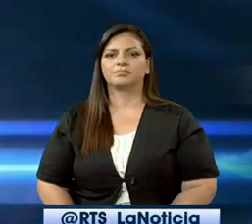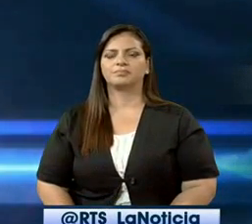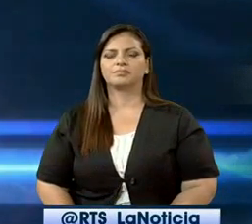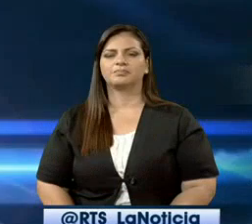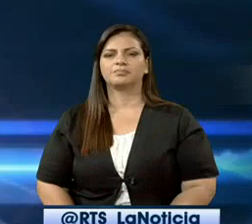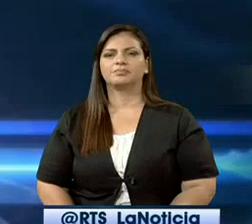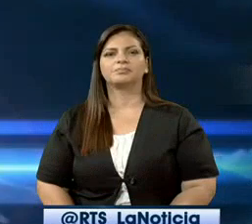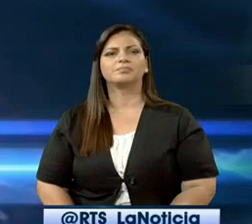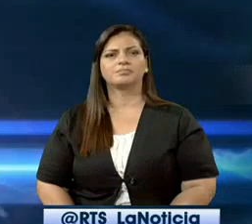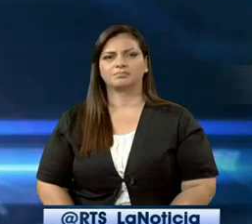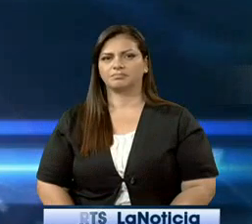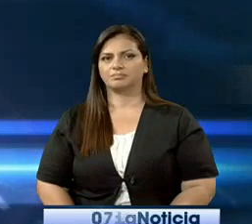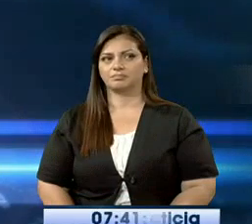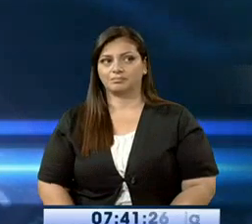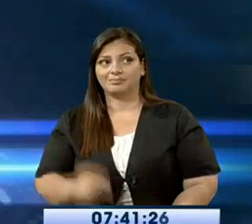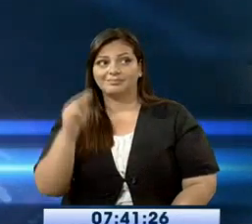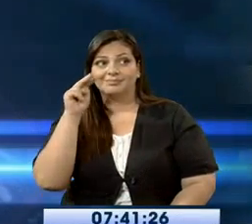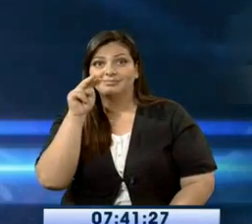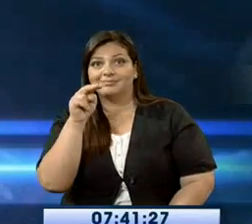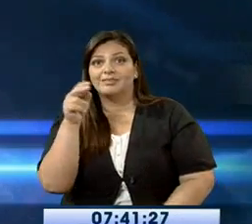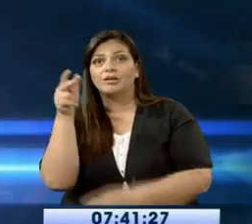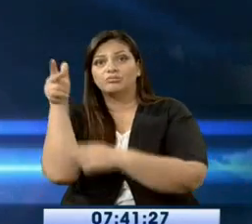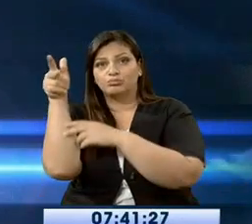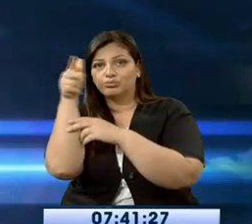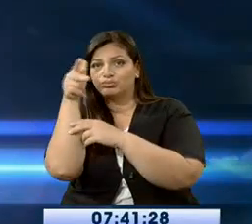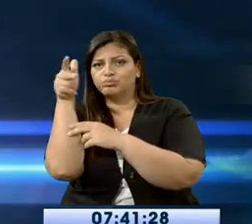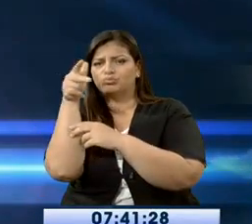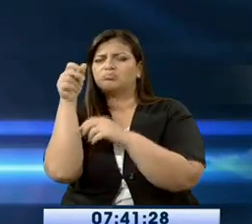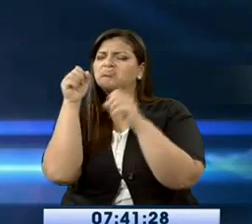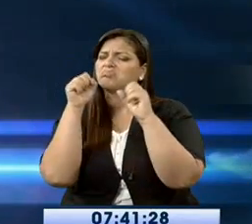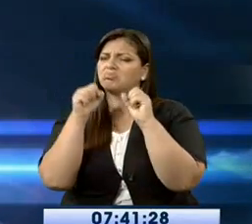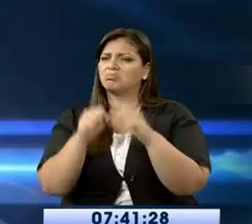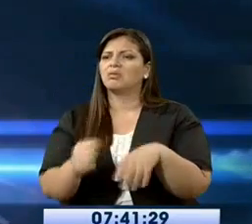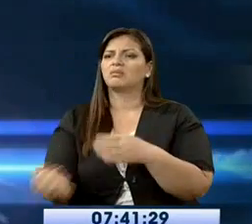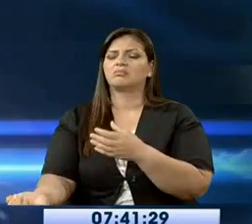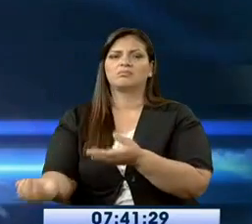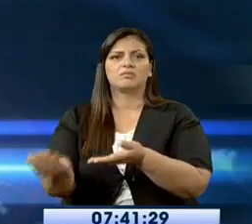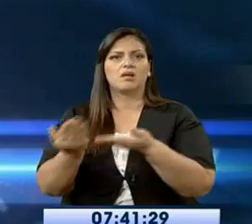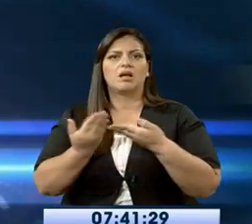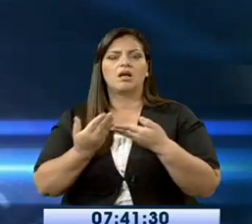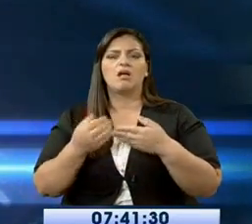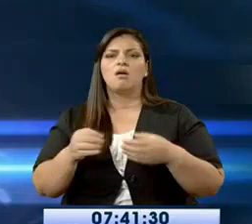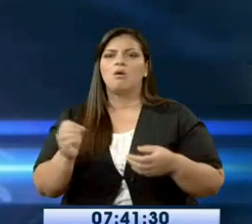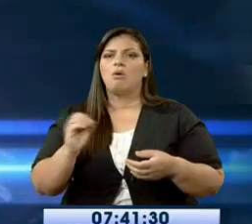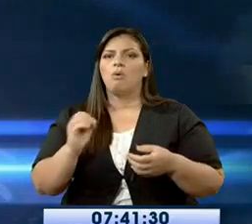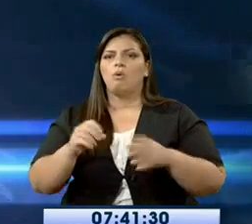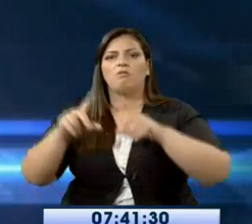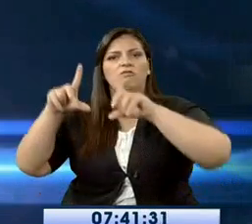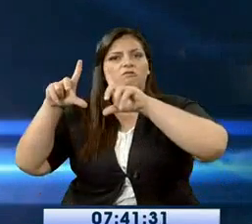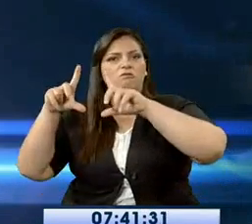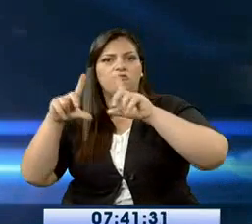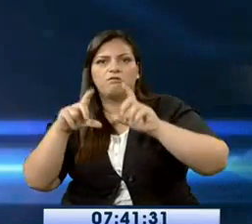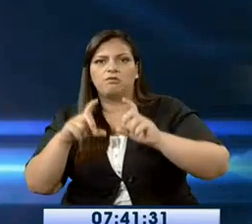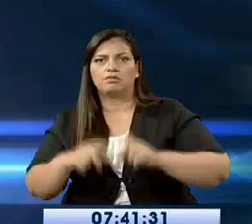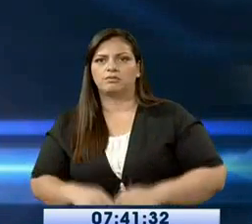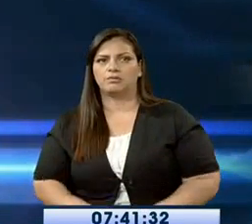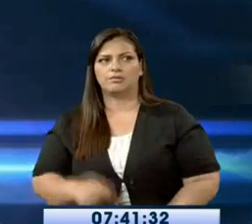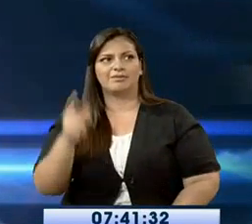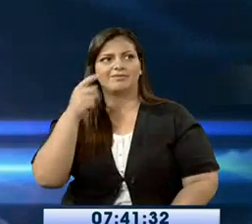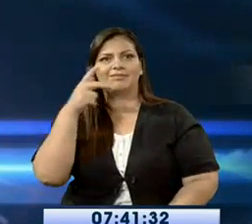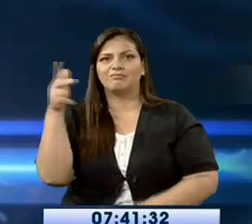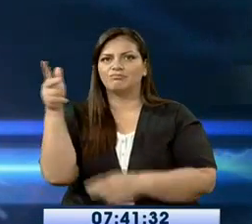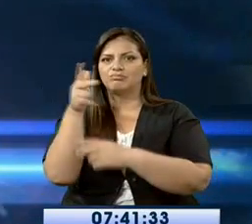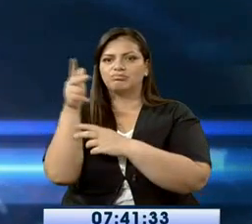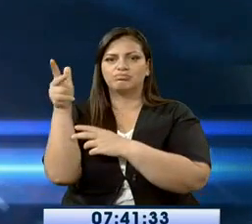0987-703961. Envíenos así como está este amigo televidente o amiga televidente, nos envía, ¿no? El video completito, vea, completo